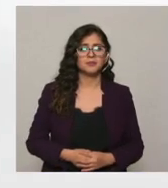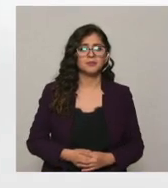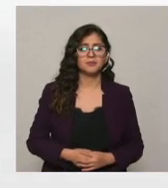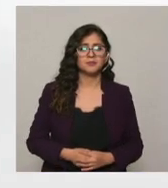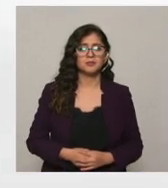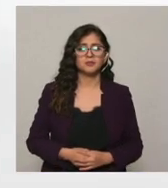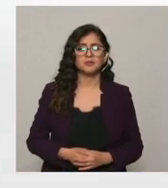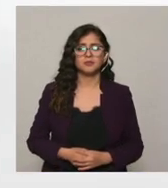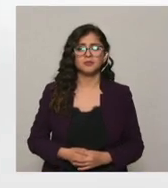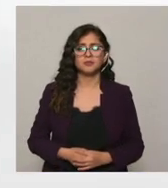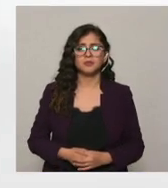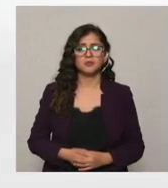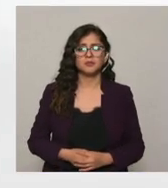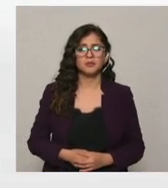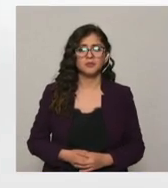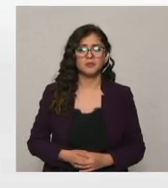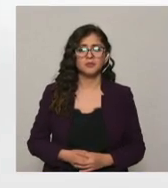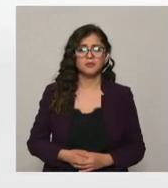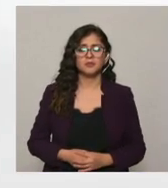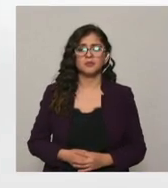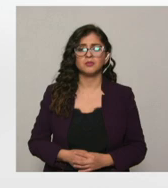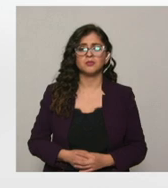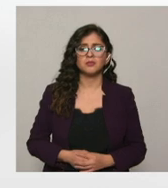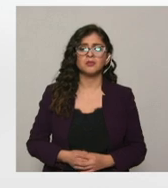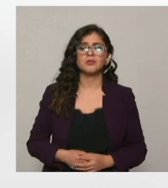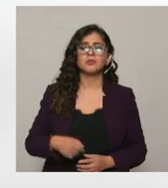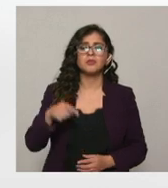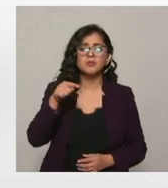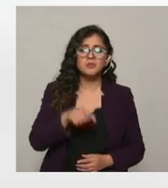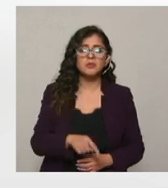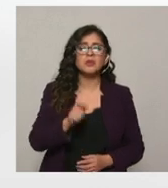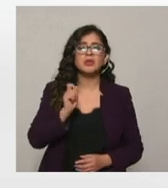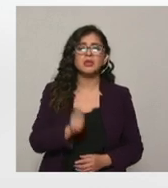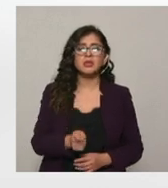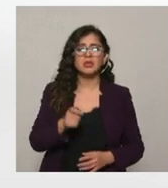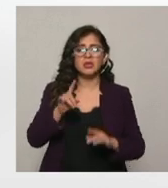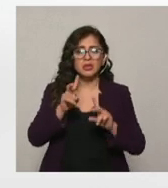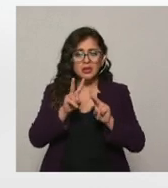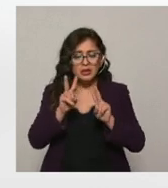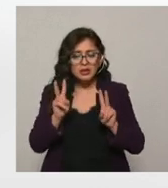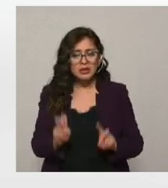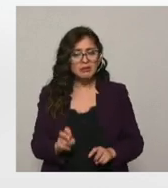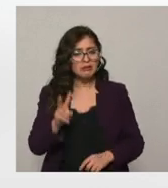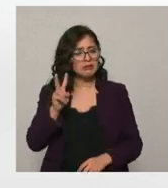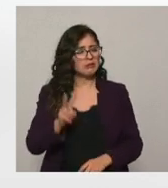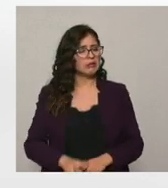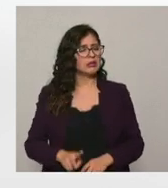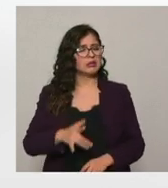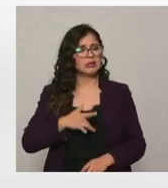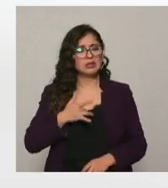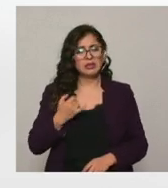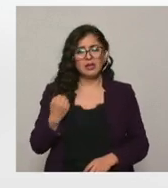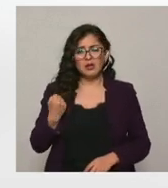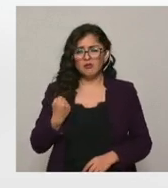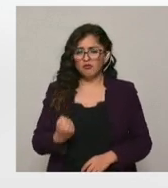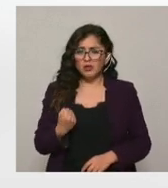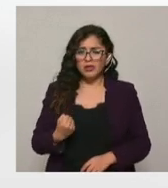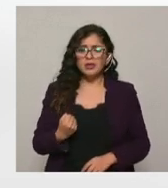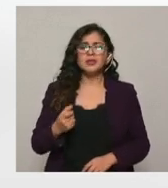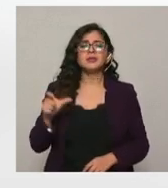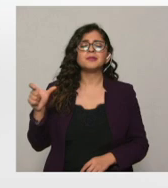que bueno, que es un caso muy doloroso, como todos, pero un caso que estaba siendo